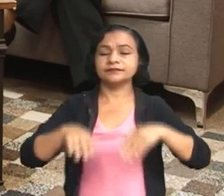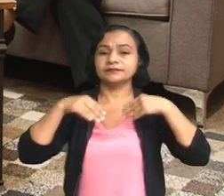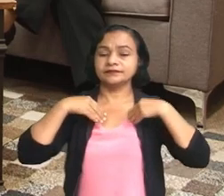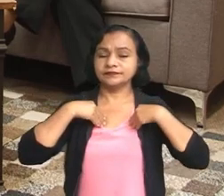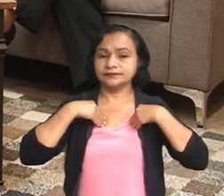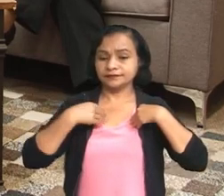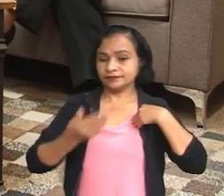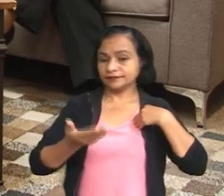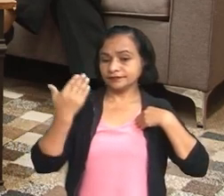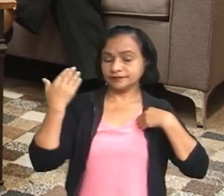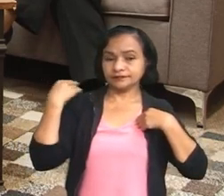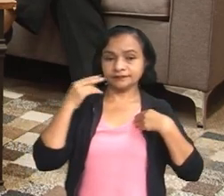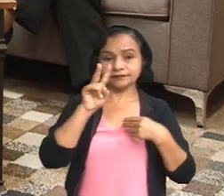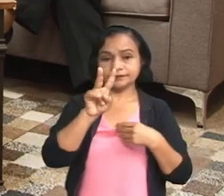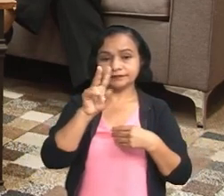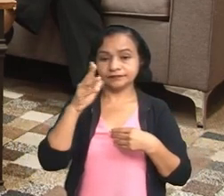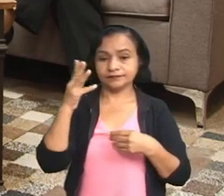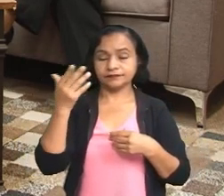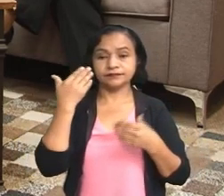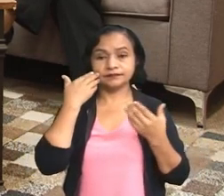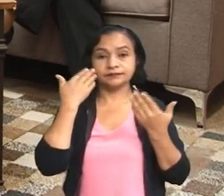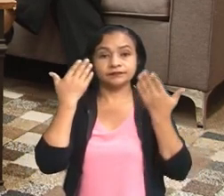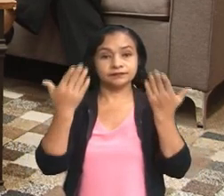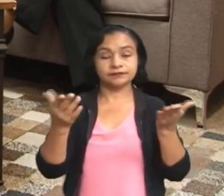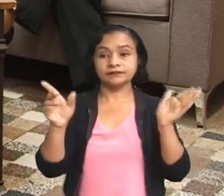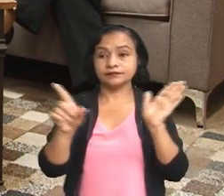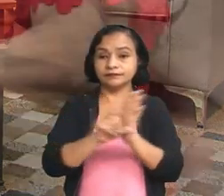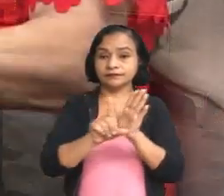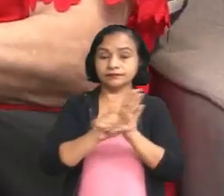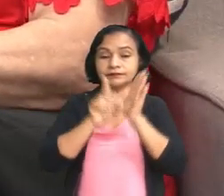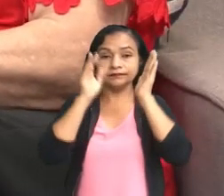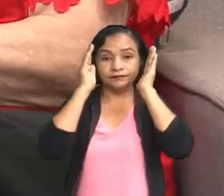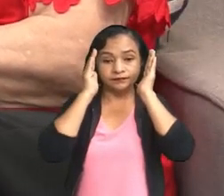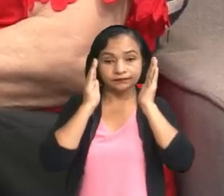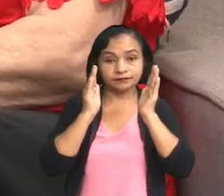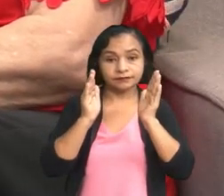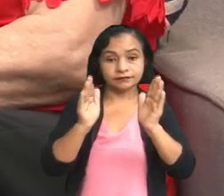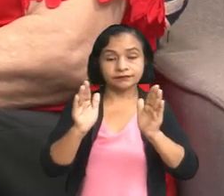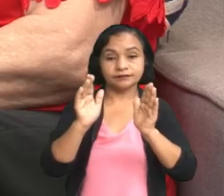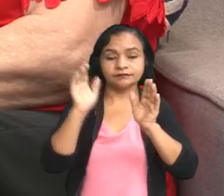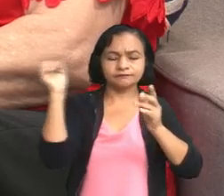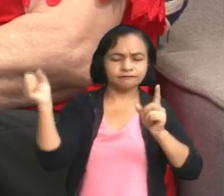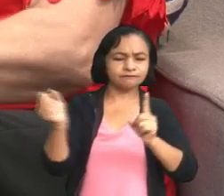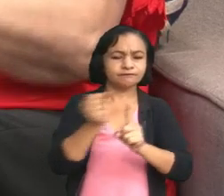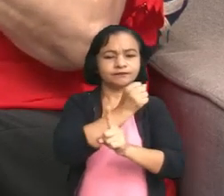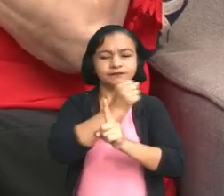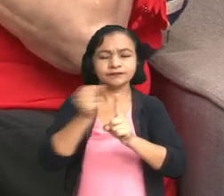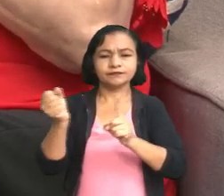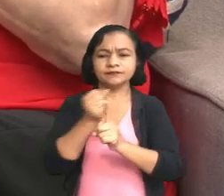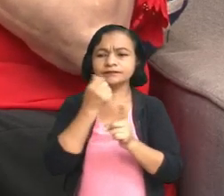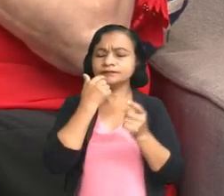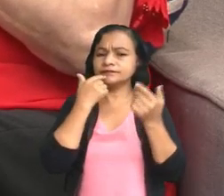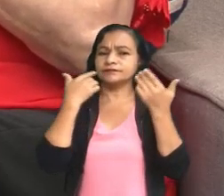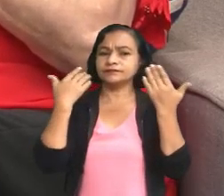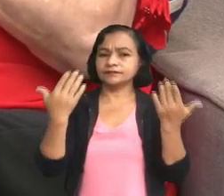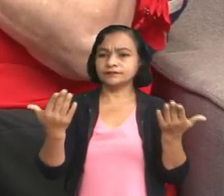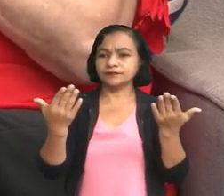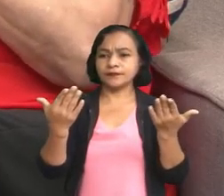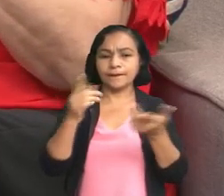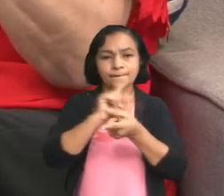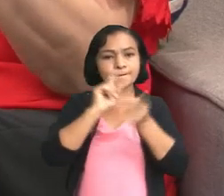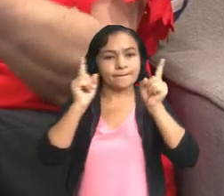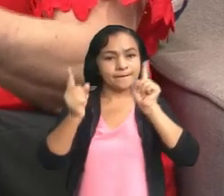aprobar este 29 de mayo la Ley de Atención Integral a la Violencia. ¿Para qué? Para